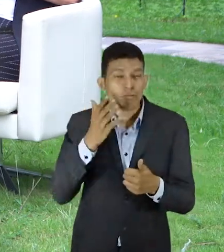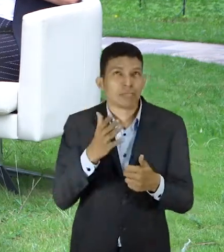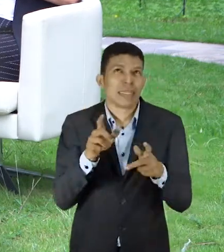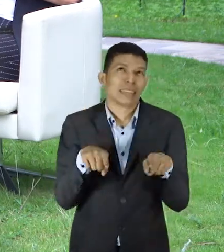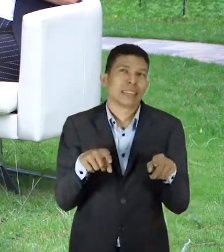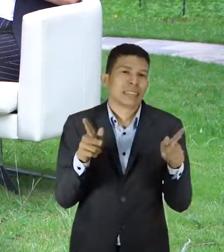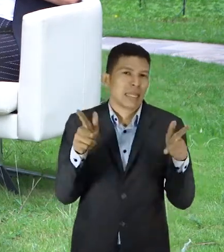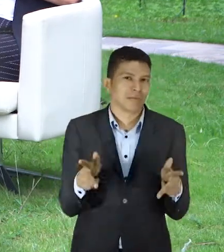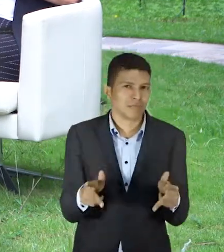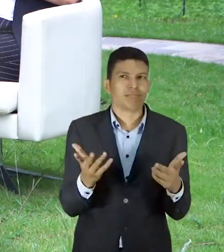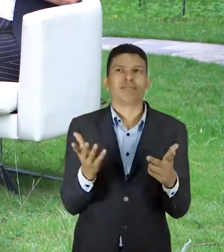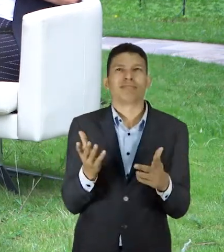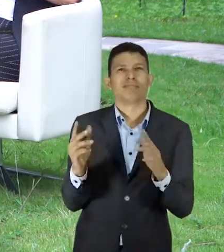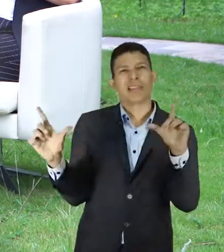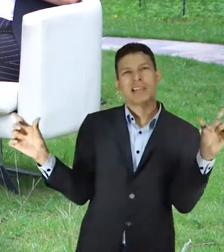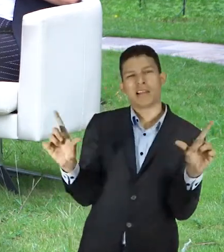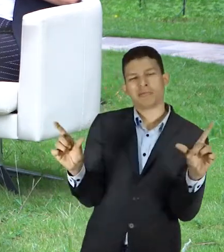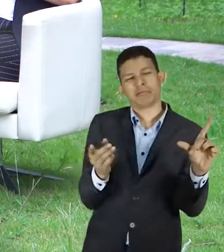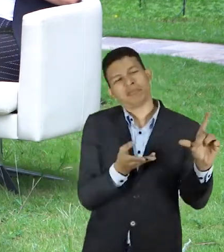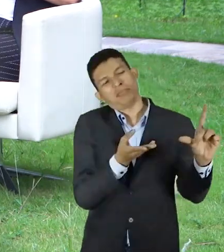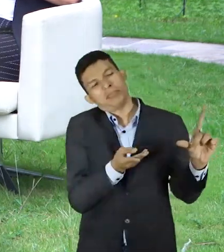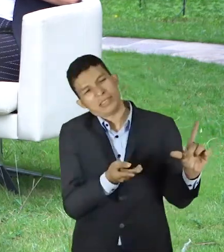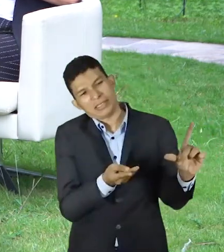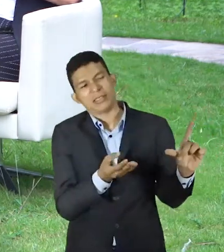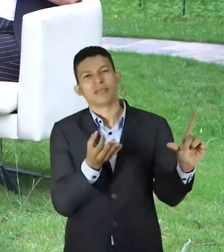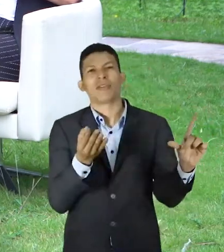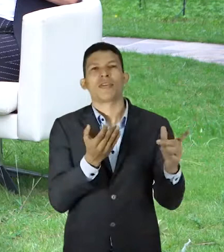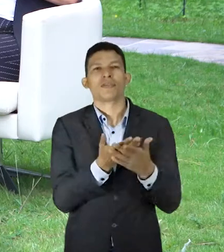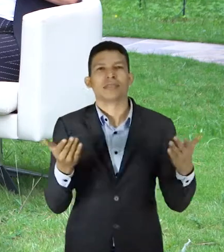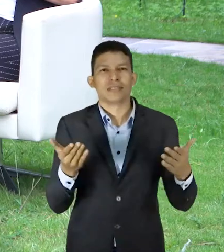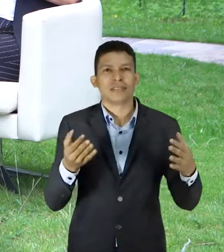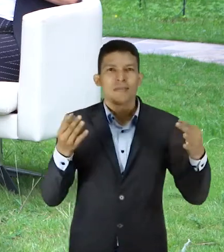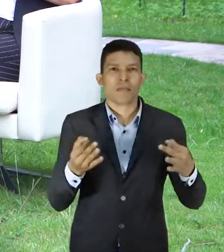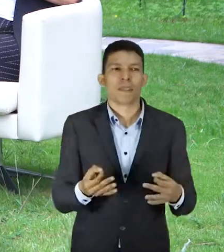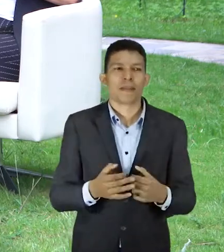compañía y el apoyo de Dios